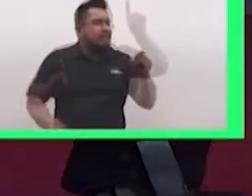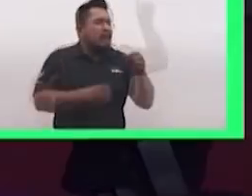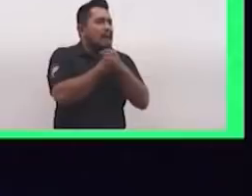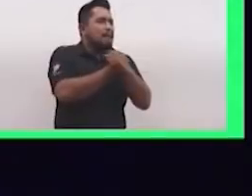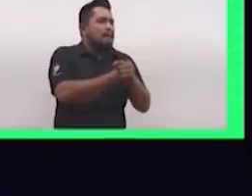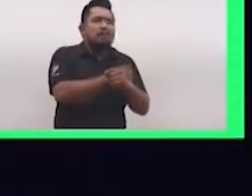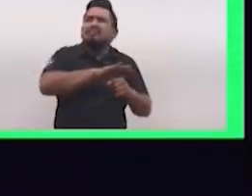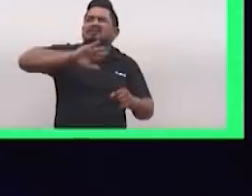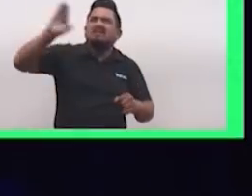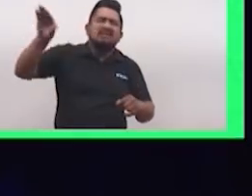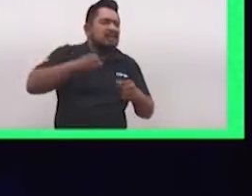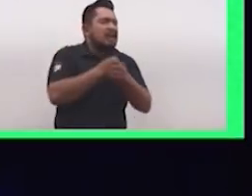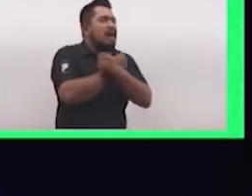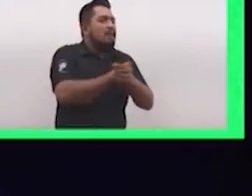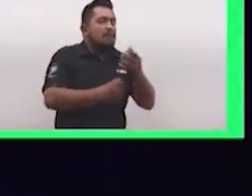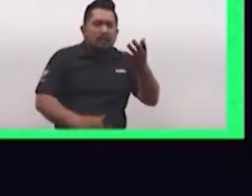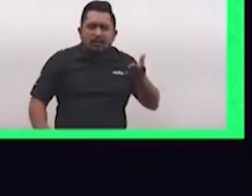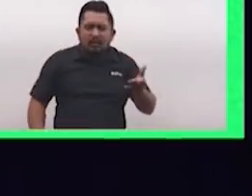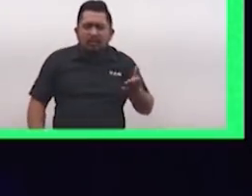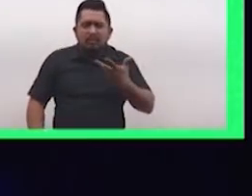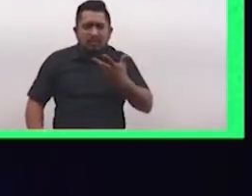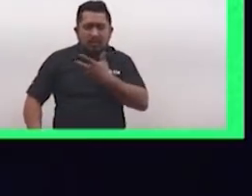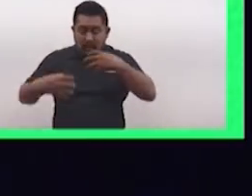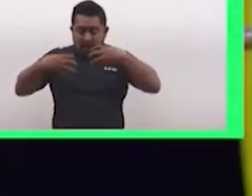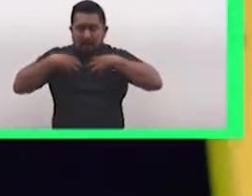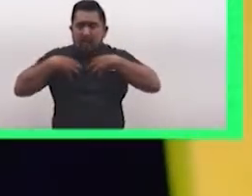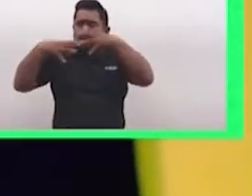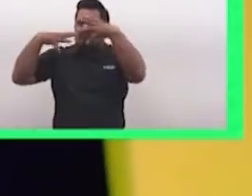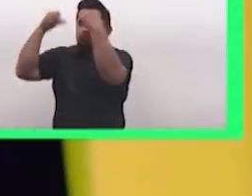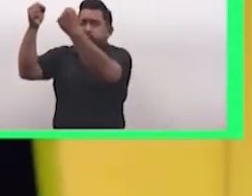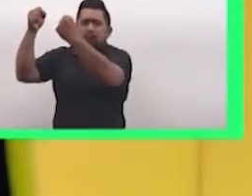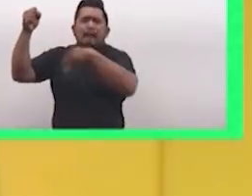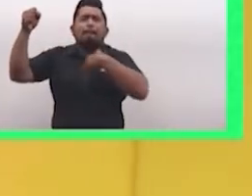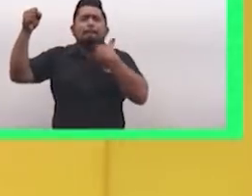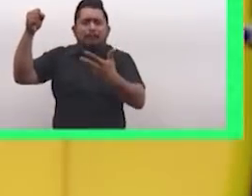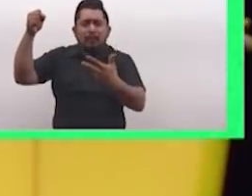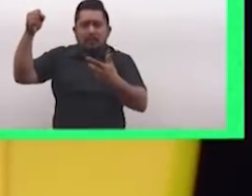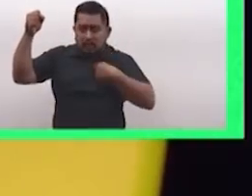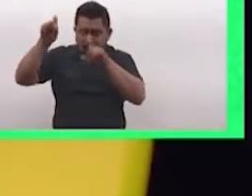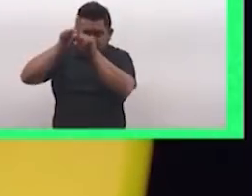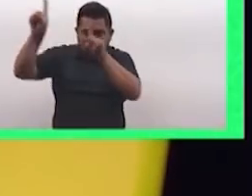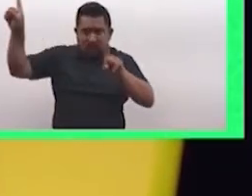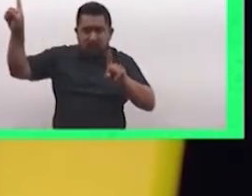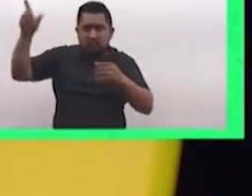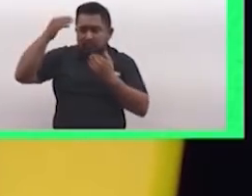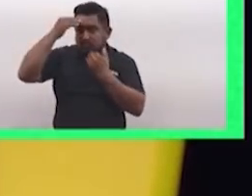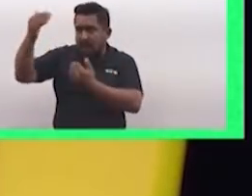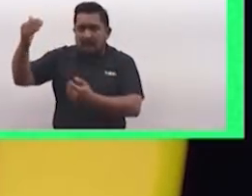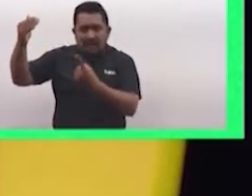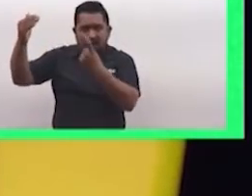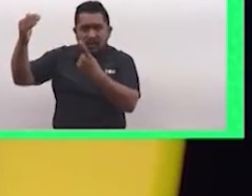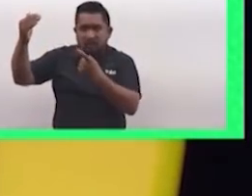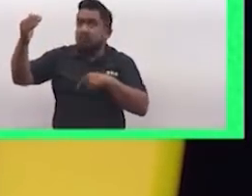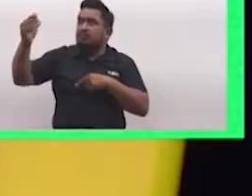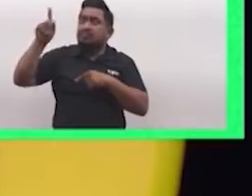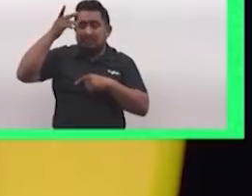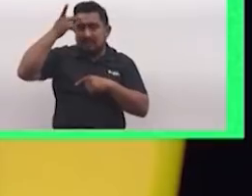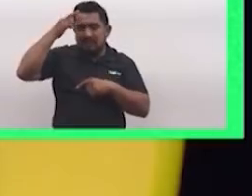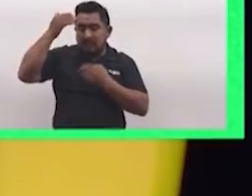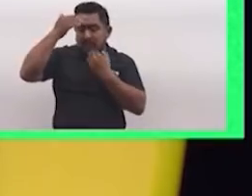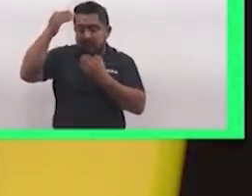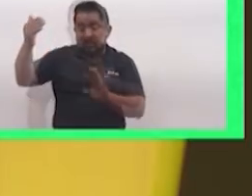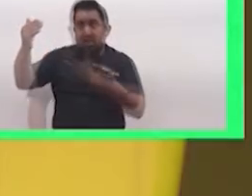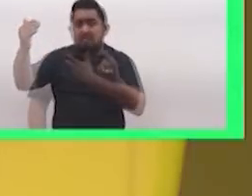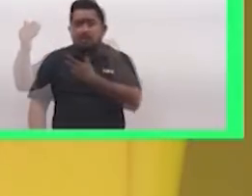porque no puedo vivir una vida bendecida porque estoy lejos de la obediencia y cuando estoy lejos de la obediencia a dios le estoy diciendo que el